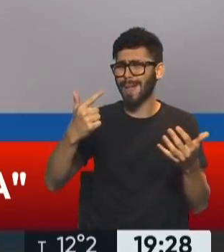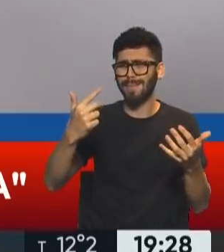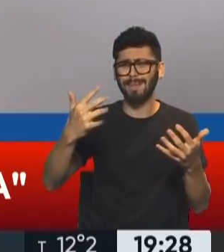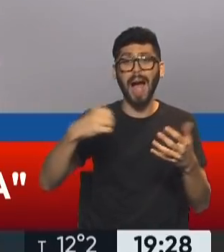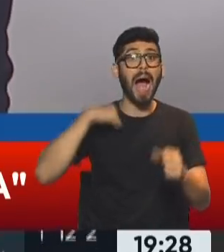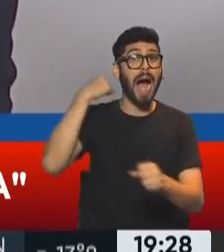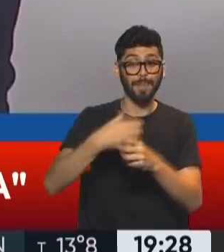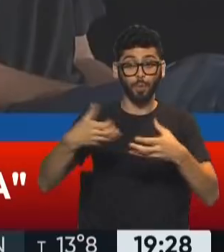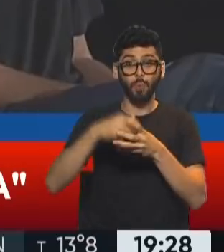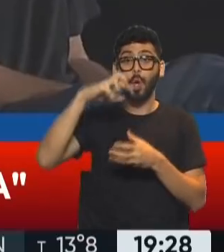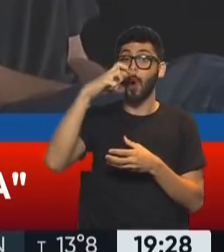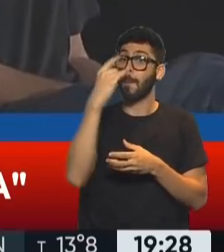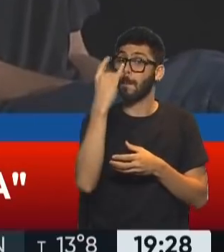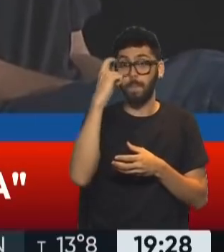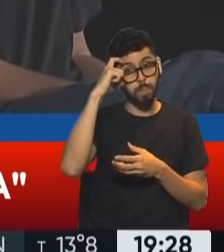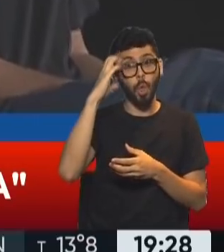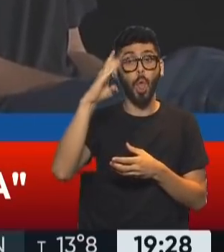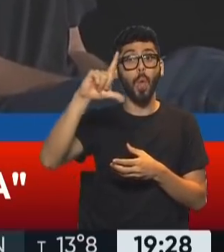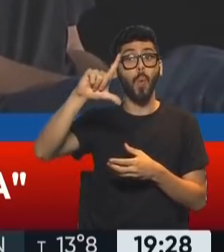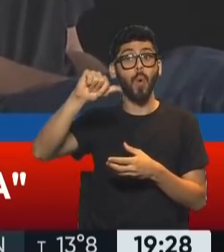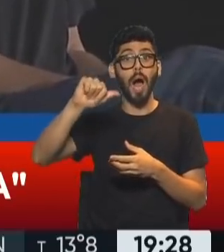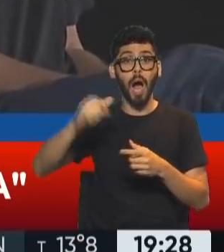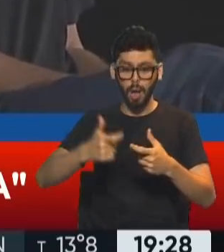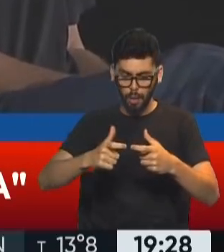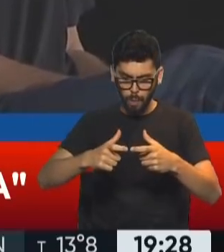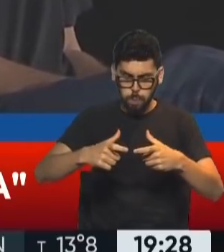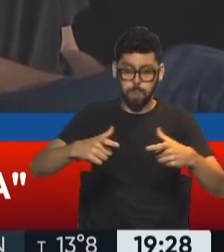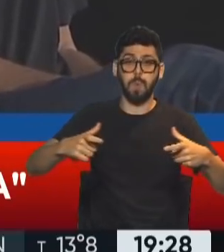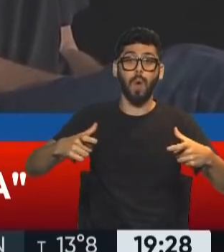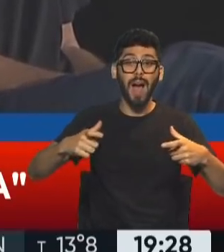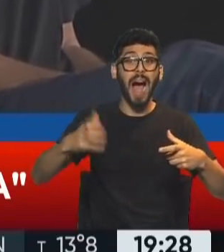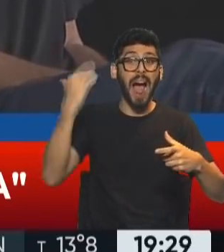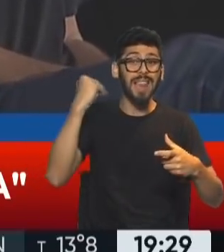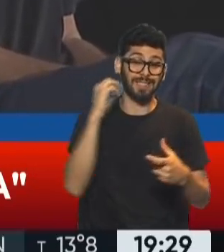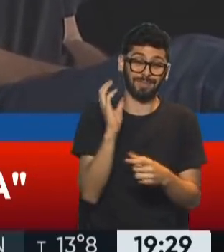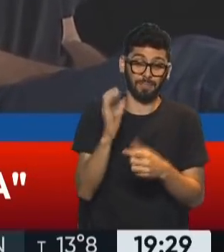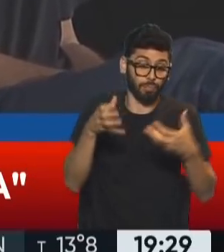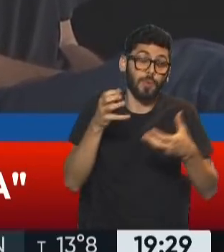Grupo de Puebla adquirió una dimensión enorme. El Grupo de Puebla se llamó Grupo de Puebla